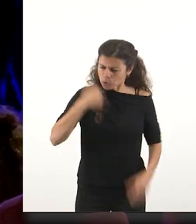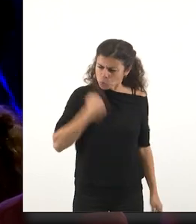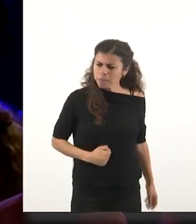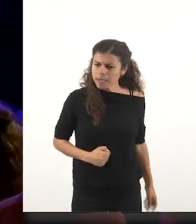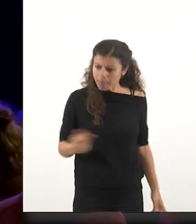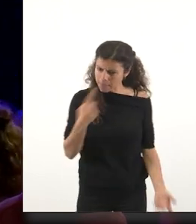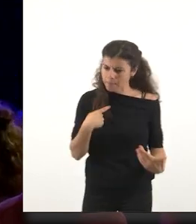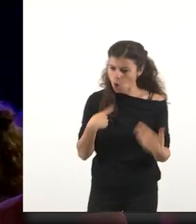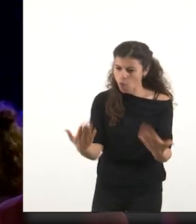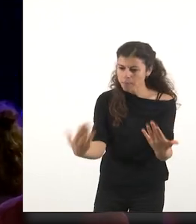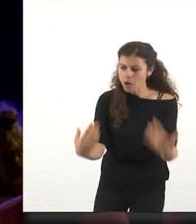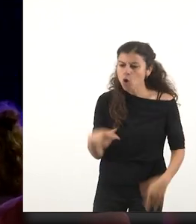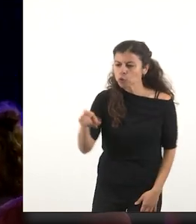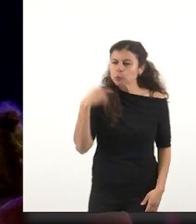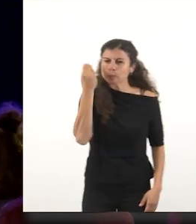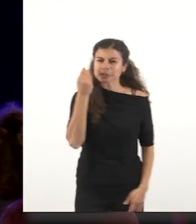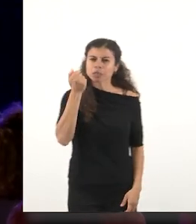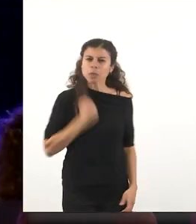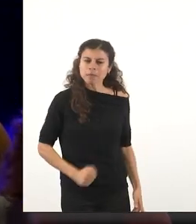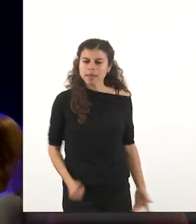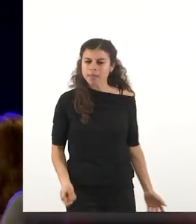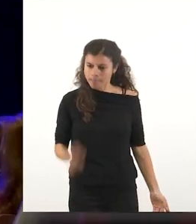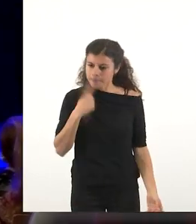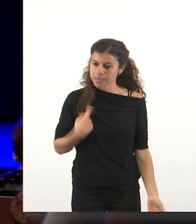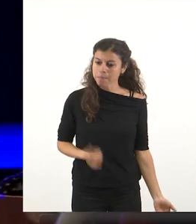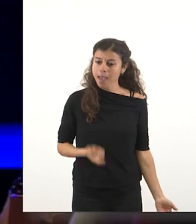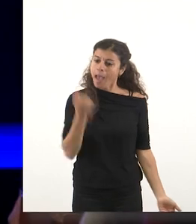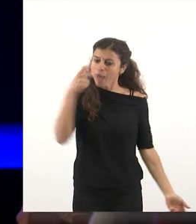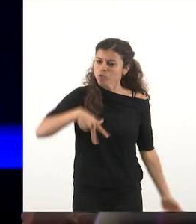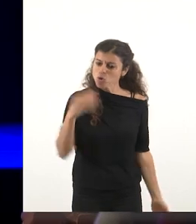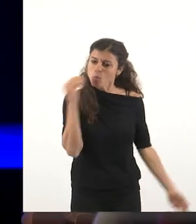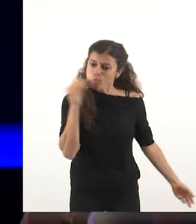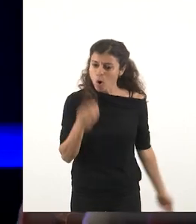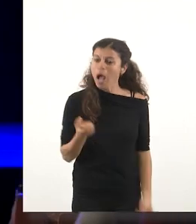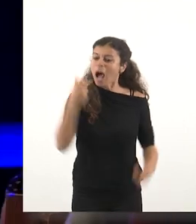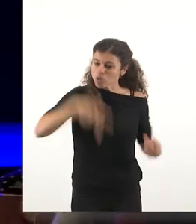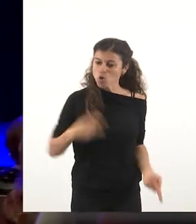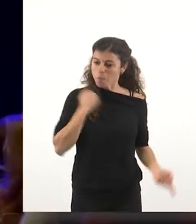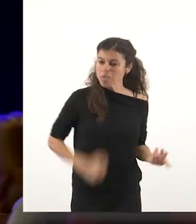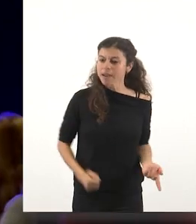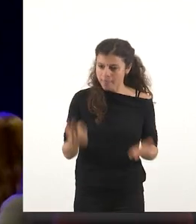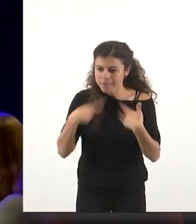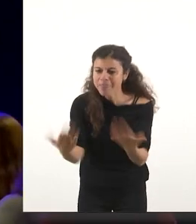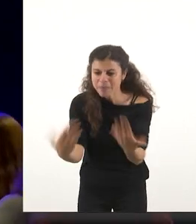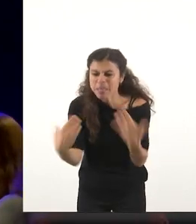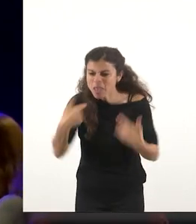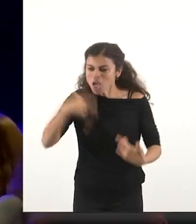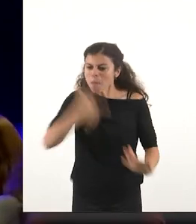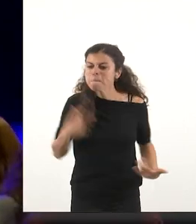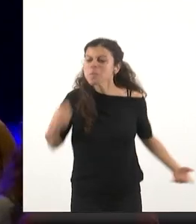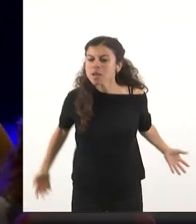Dímelo. Que necesito que nadie me diga. ¡Antonio, estás tonto! ¡Antonio, eres un mierda! Dime a la cara. ¿Soy una mierda o qué? ¿Soy una mierda o